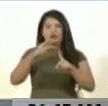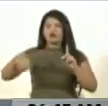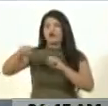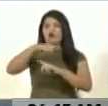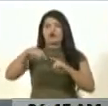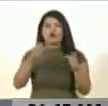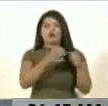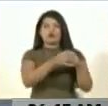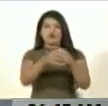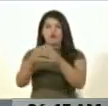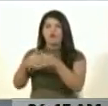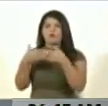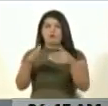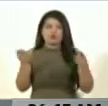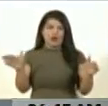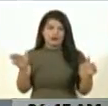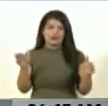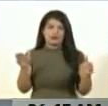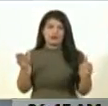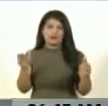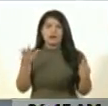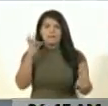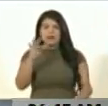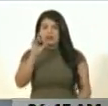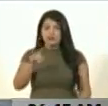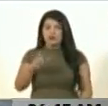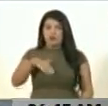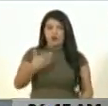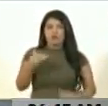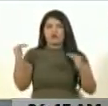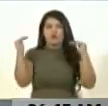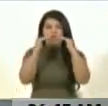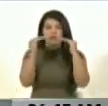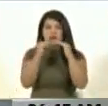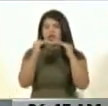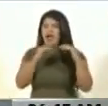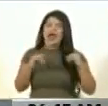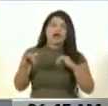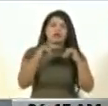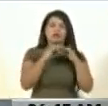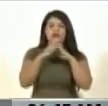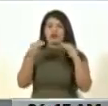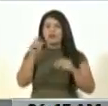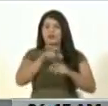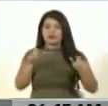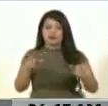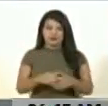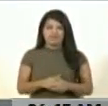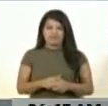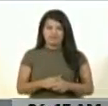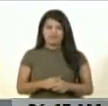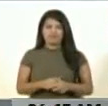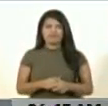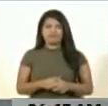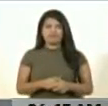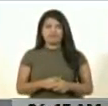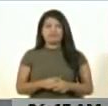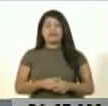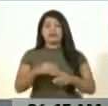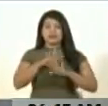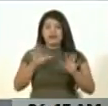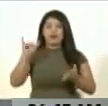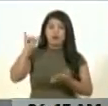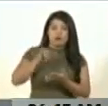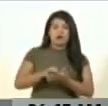clase popular a llevar la igualdad a toda nuestra población. En este vuelo ya con